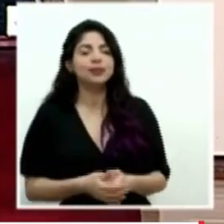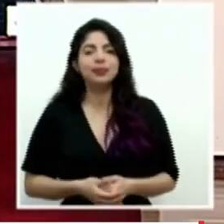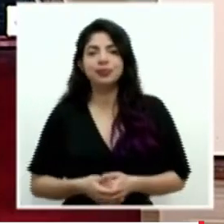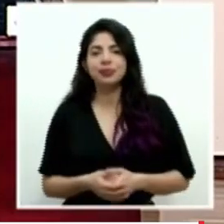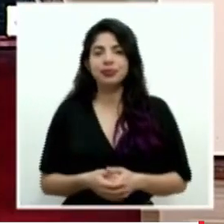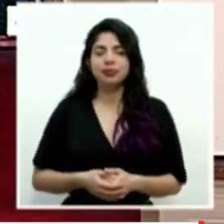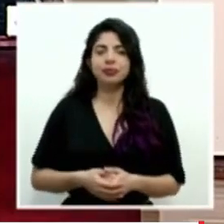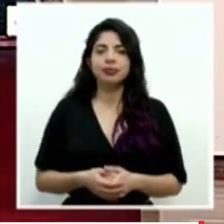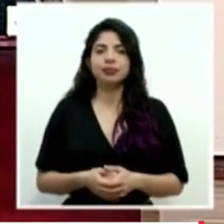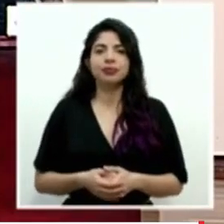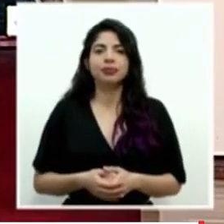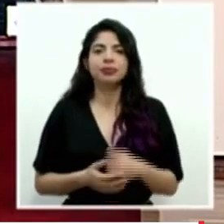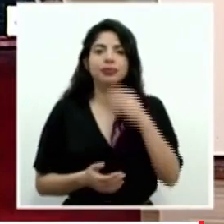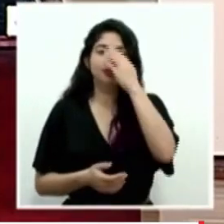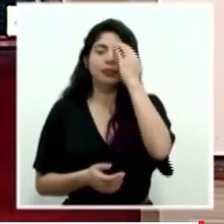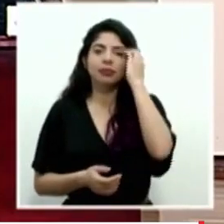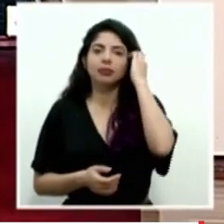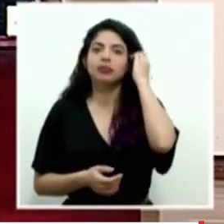consulta.